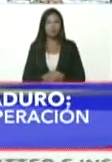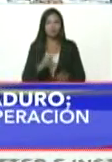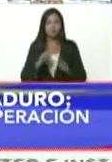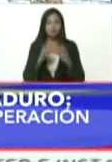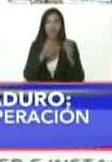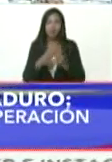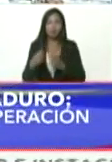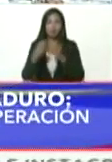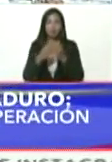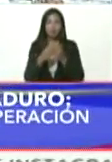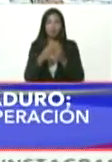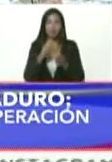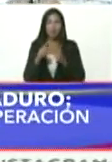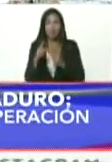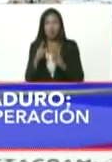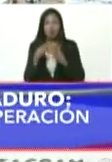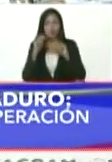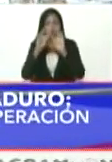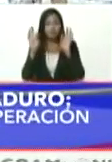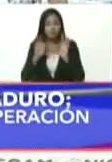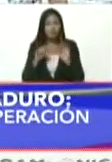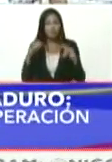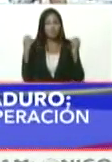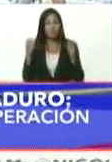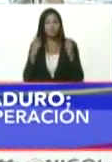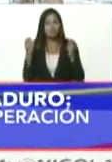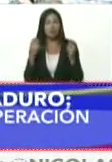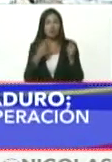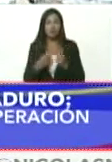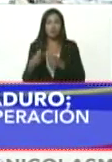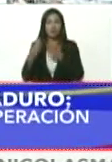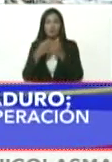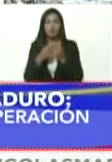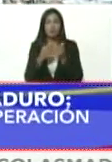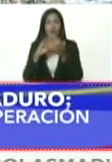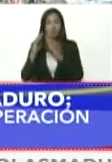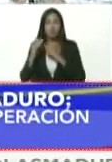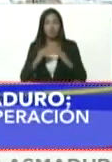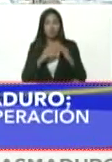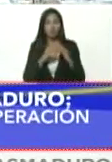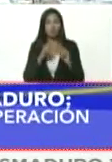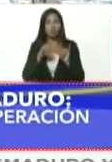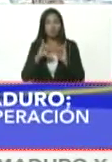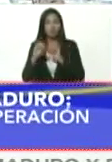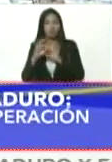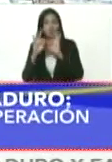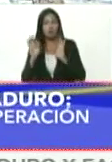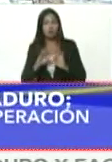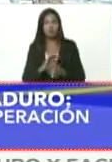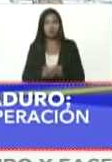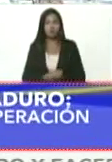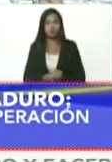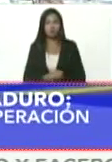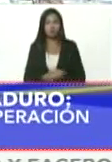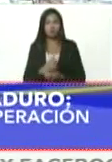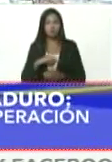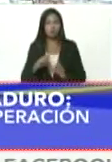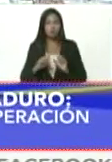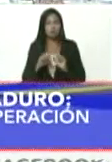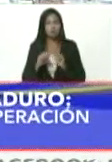económicas, que es uno de los motores, el motor de la economía comunal, ustedes están claros y estamos